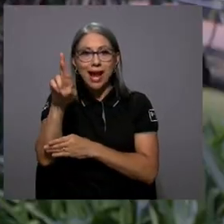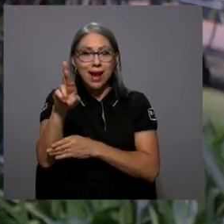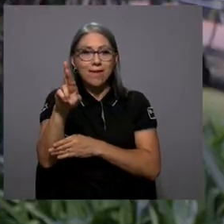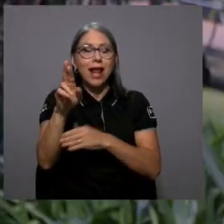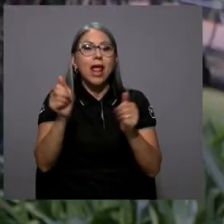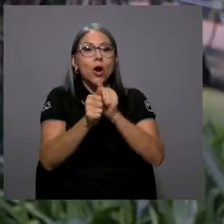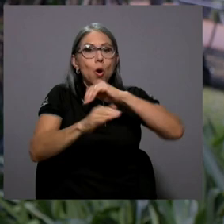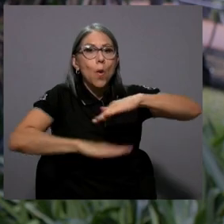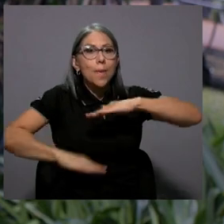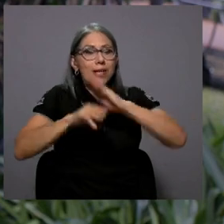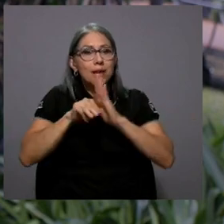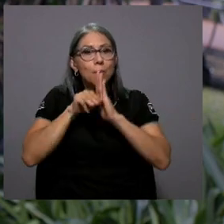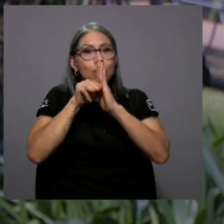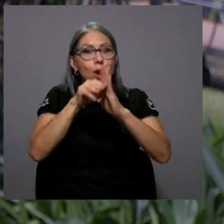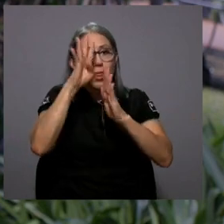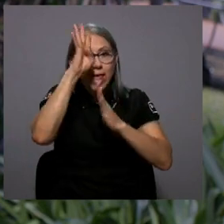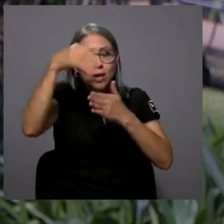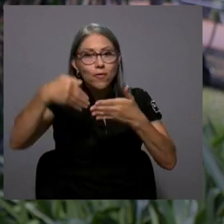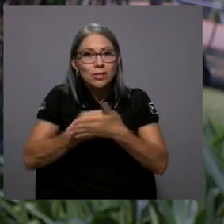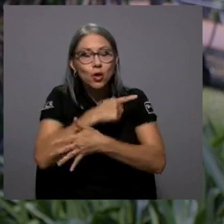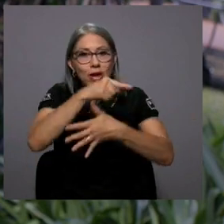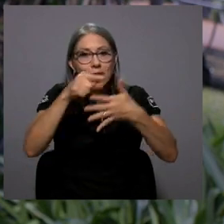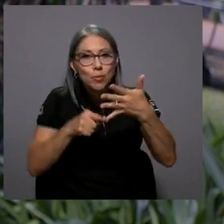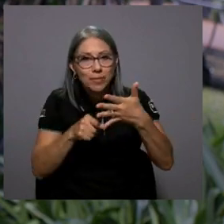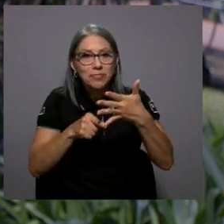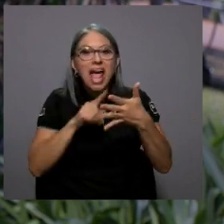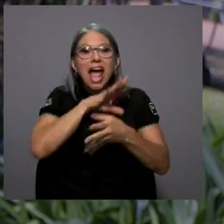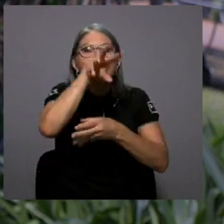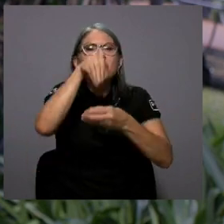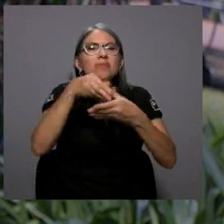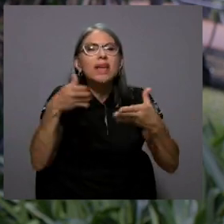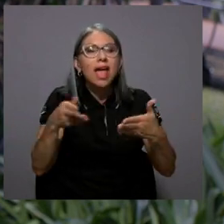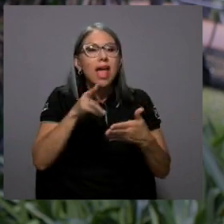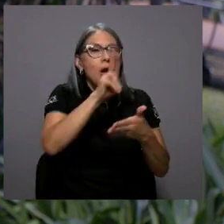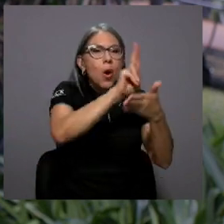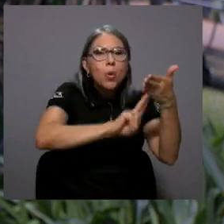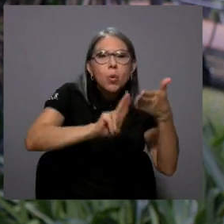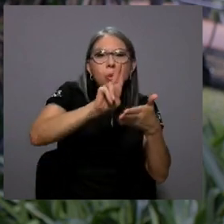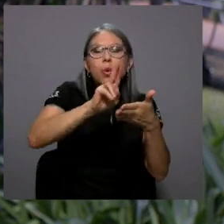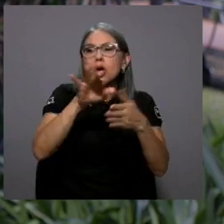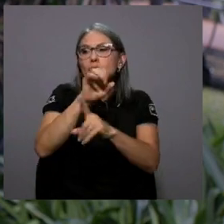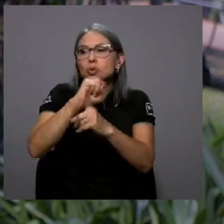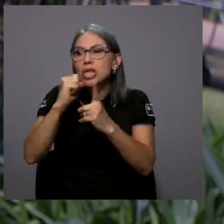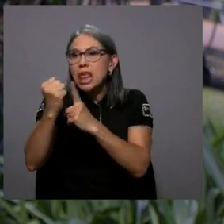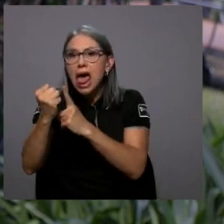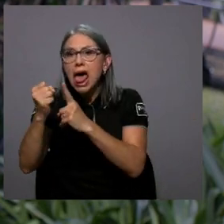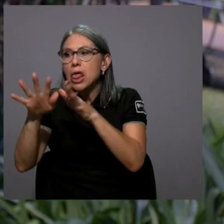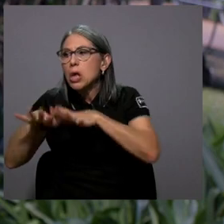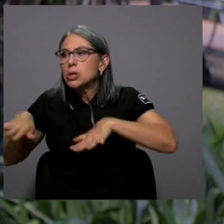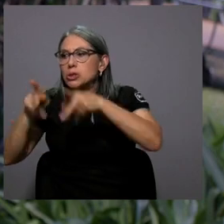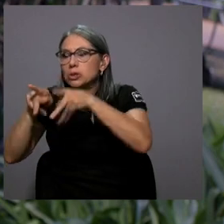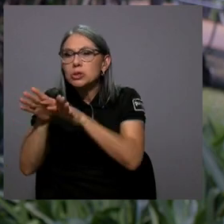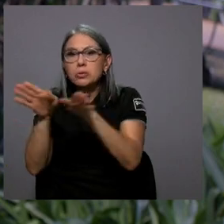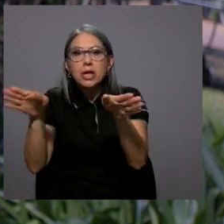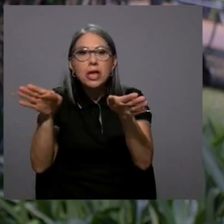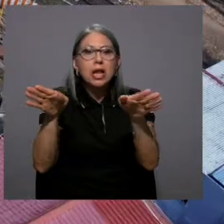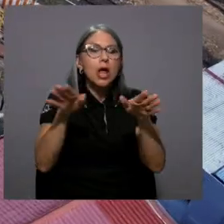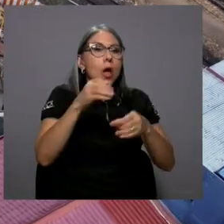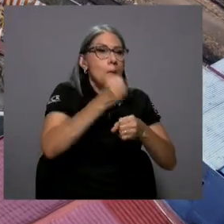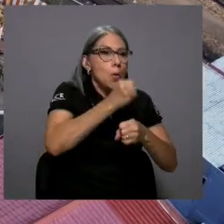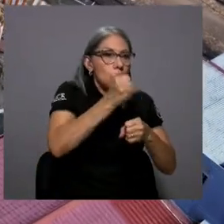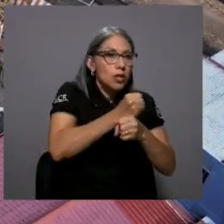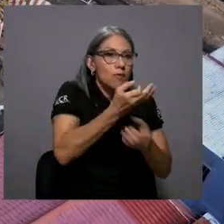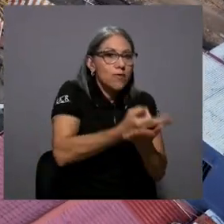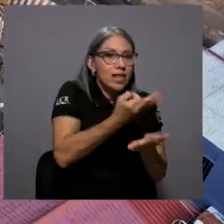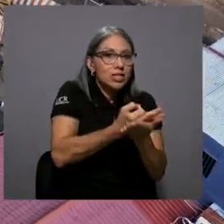del modelo de innovación de la quíntuple hélice, donde convergen la academia, la sociedad, el sector civil, el sector productivo y financiero, el